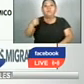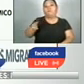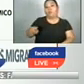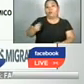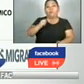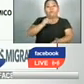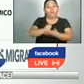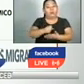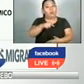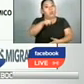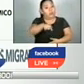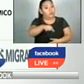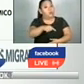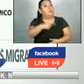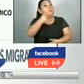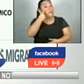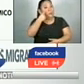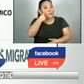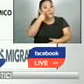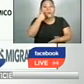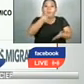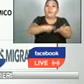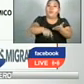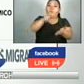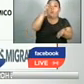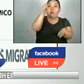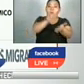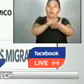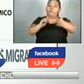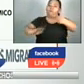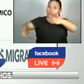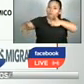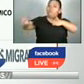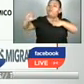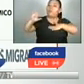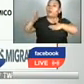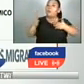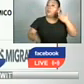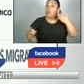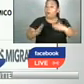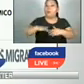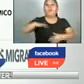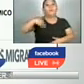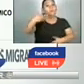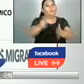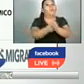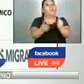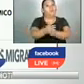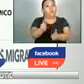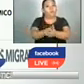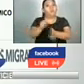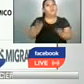advierten que este es un documento firmado bajo juramento con posibles consecuencias legales Laura